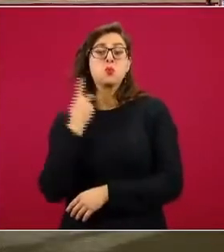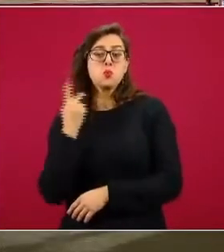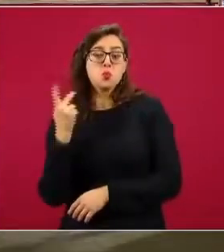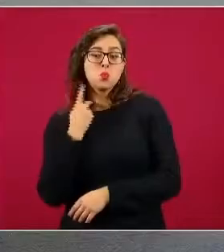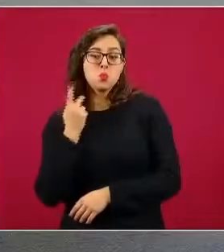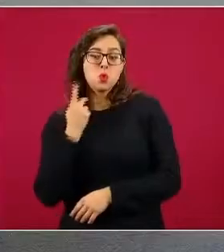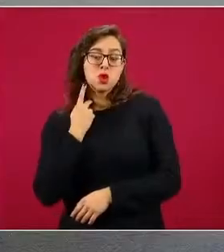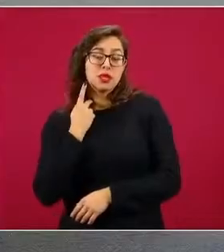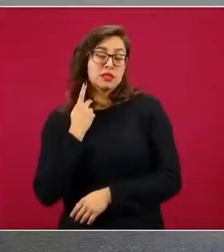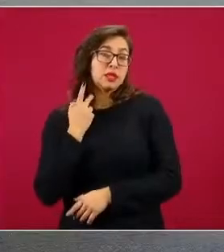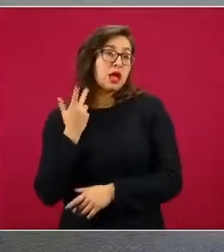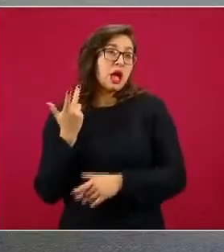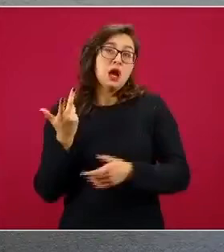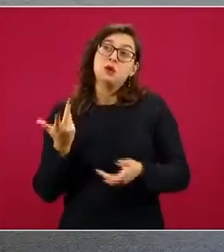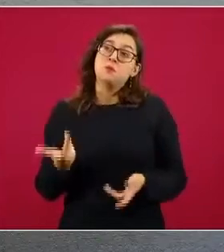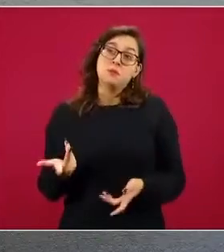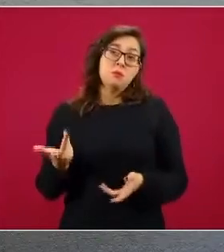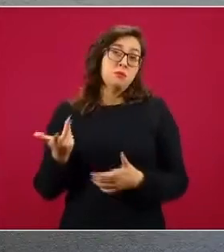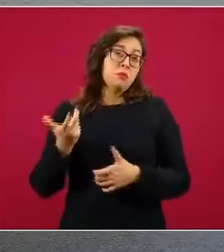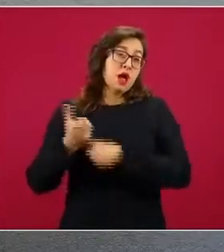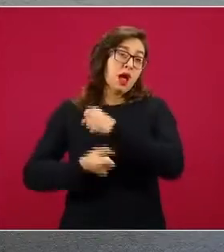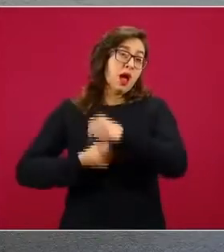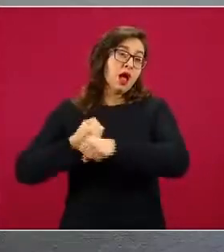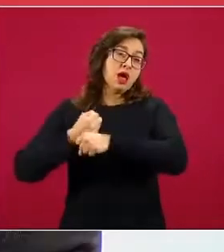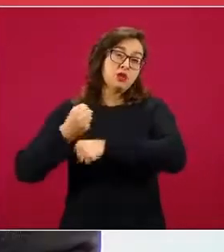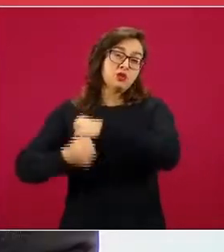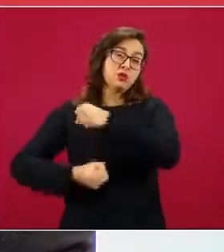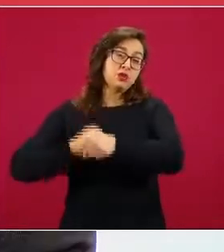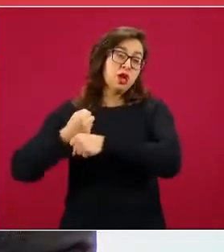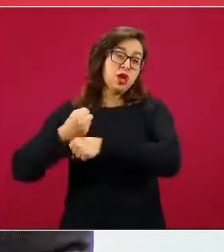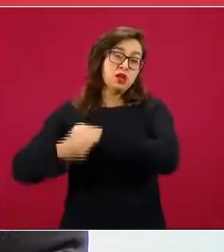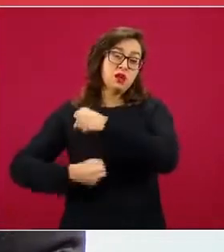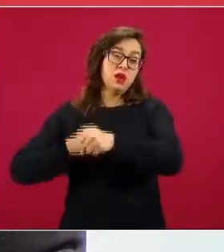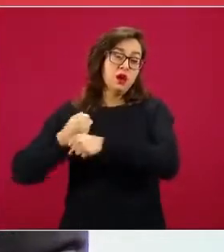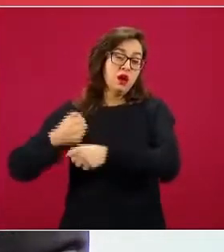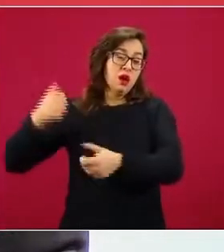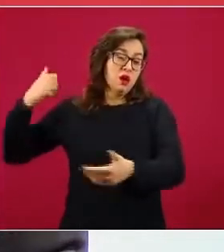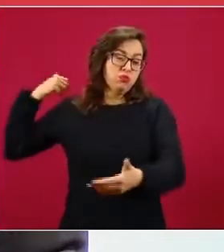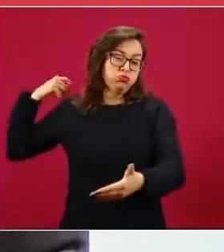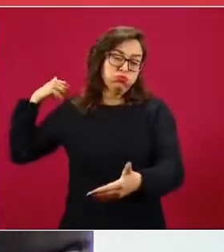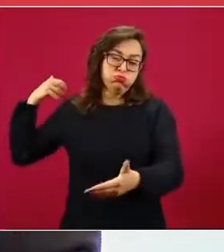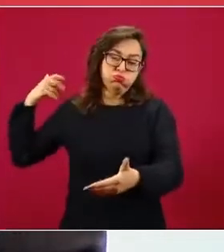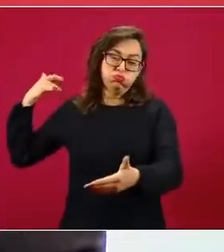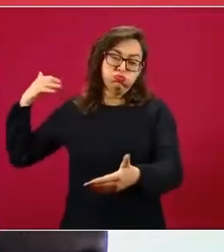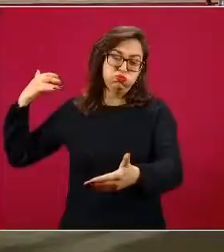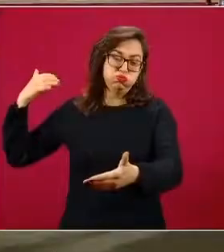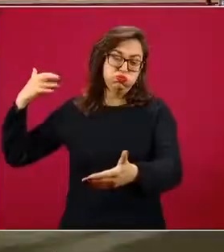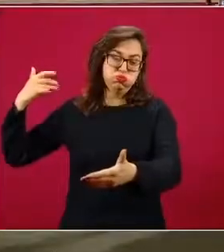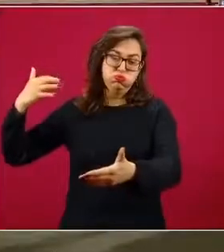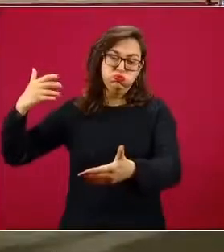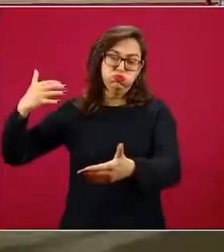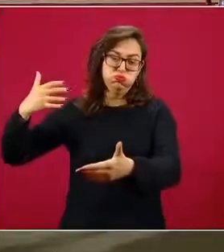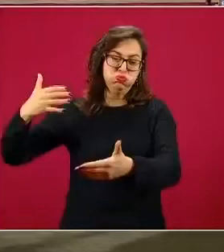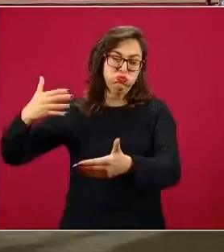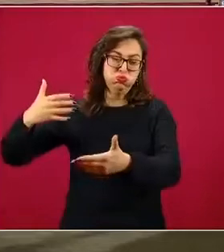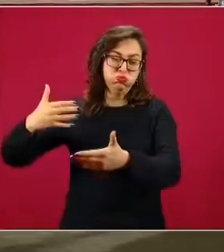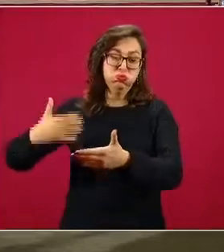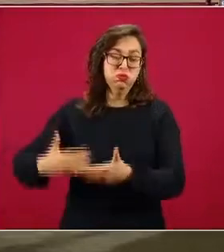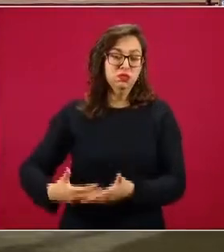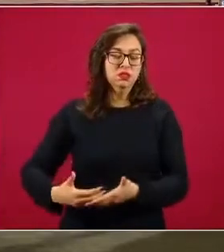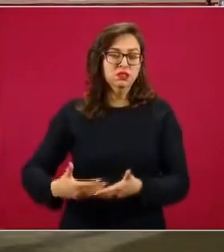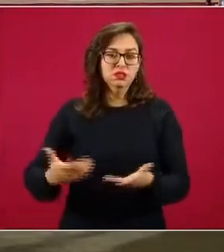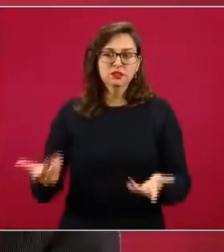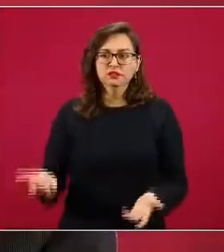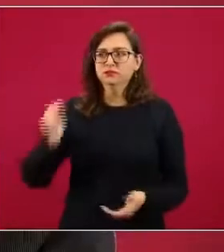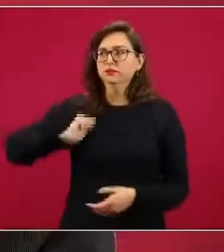quiero decir de centenas de años, quizá milenios. Así intuitivamente actuaban